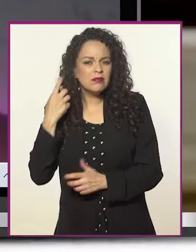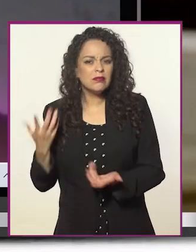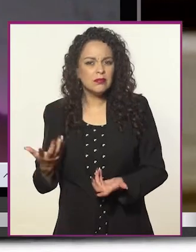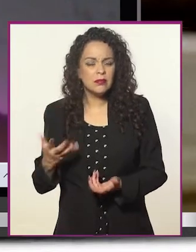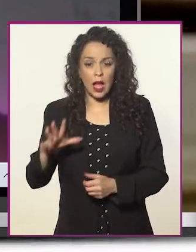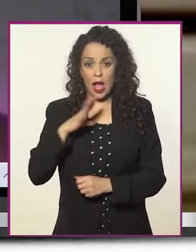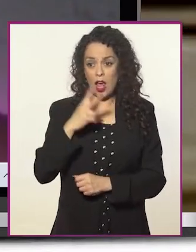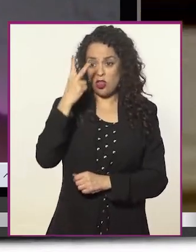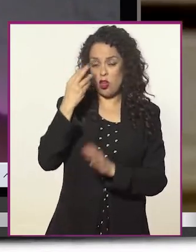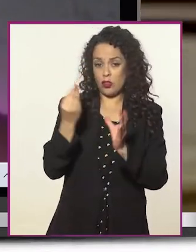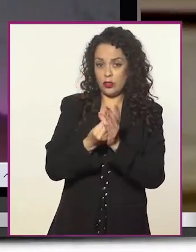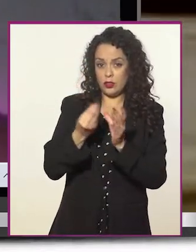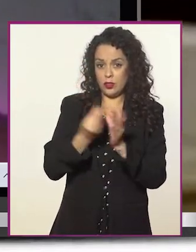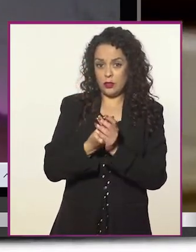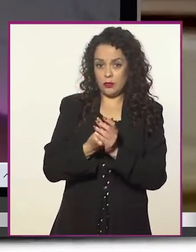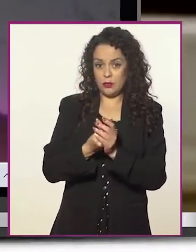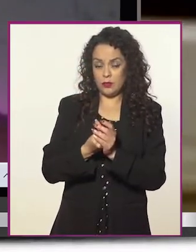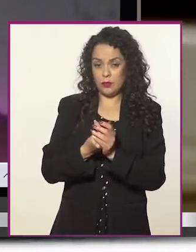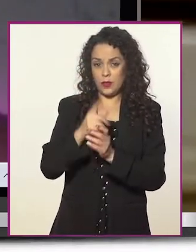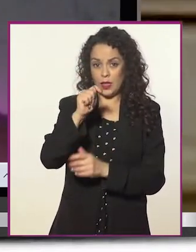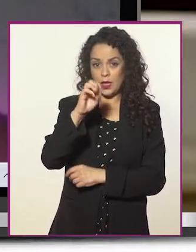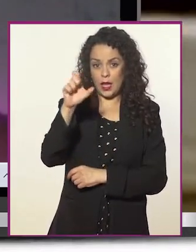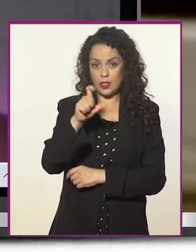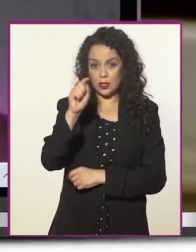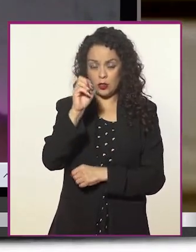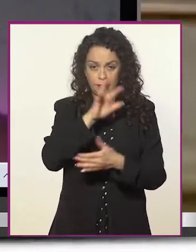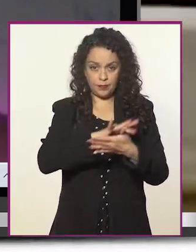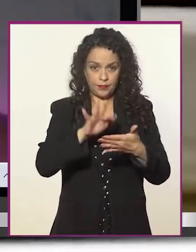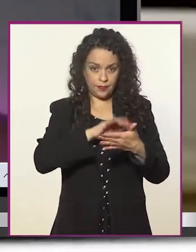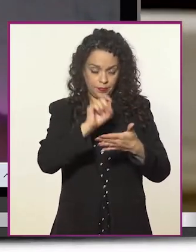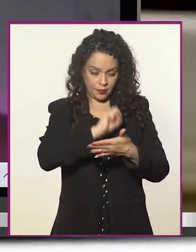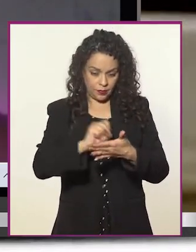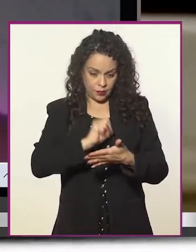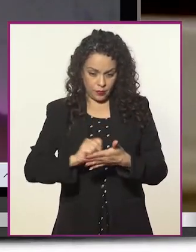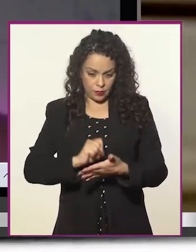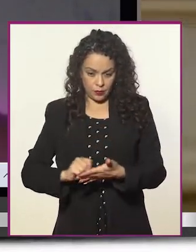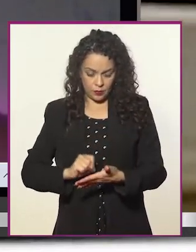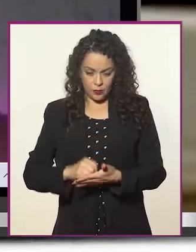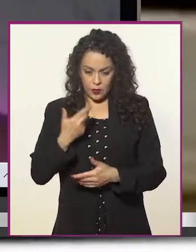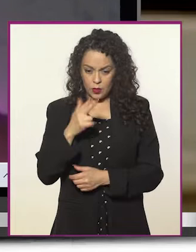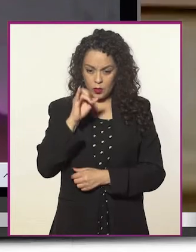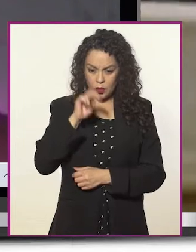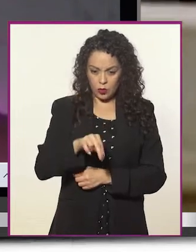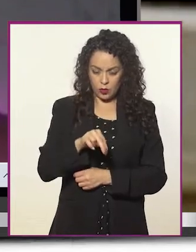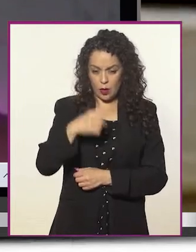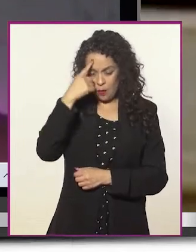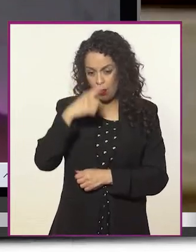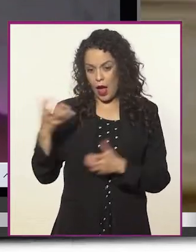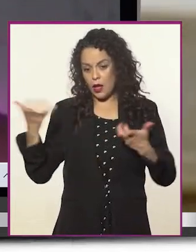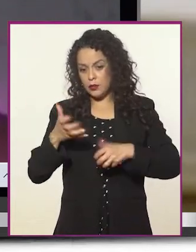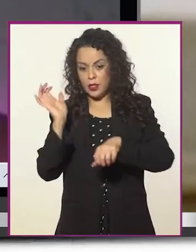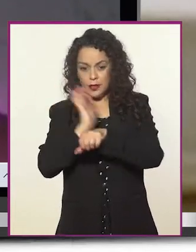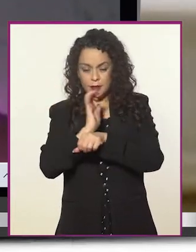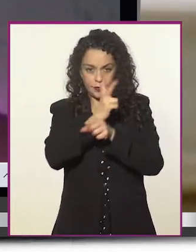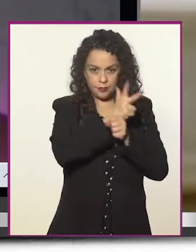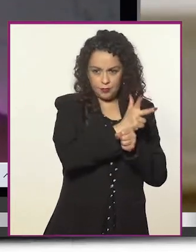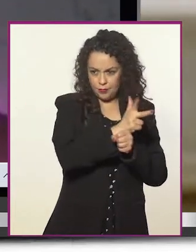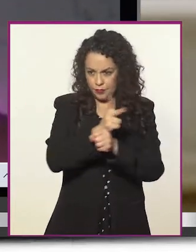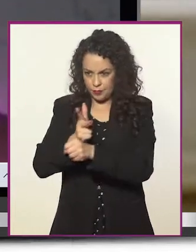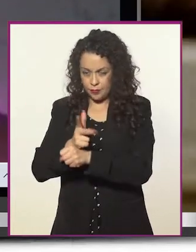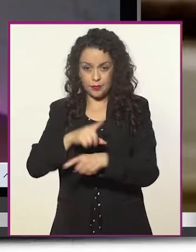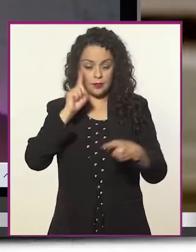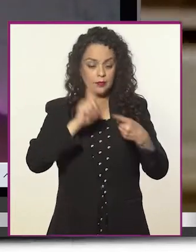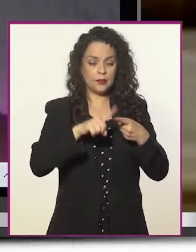2 tipos de texto en un guión cinematográfico. Por un